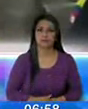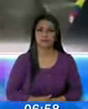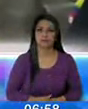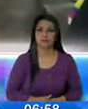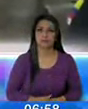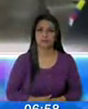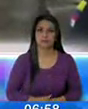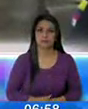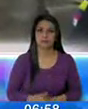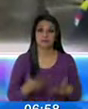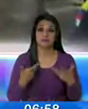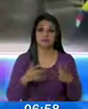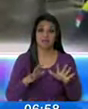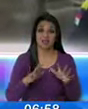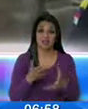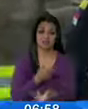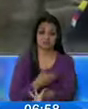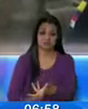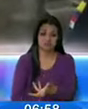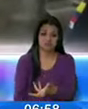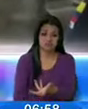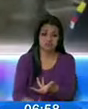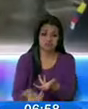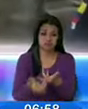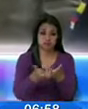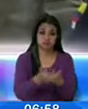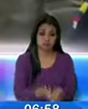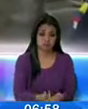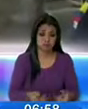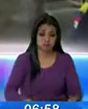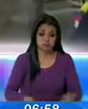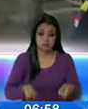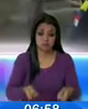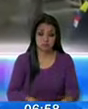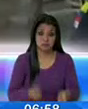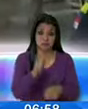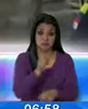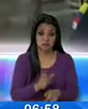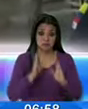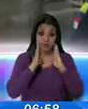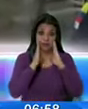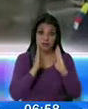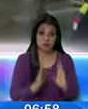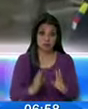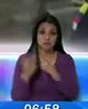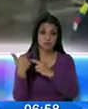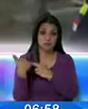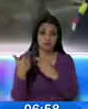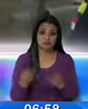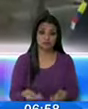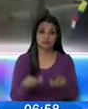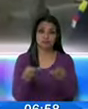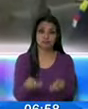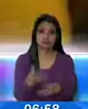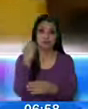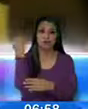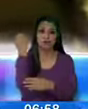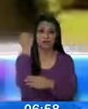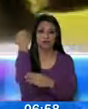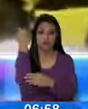Realizamos tareas de descarcelamiento, estabilizamos al paciente y lo pusimos a cargo de la ambulancia del IES.